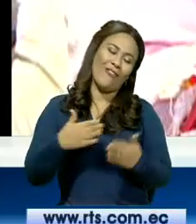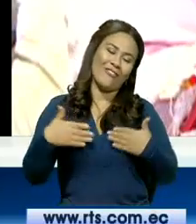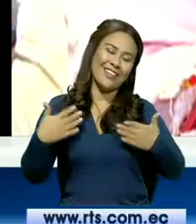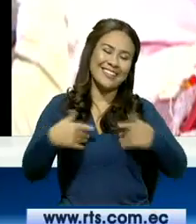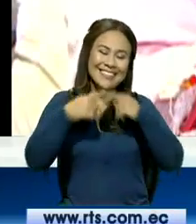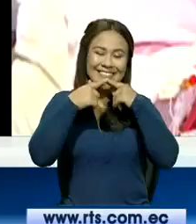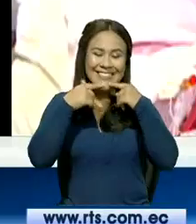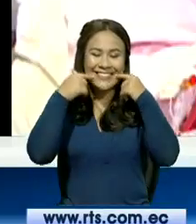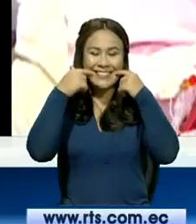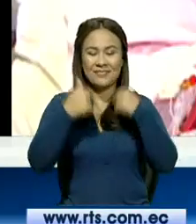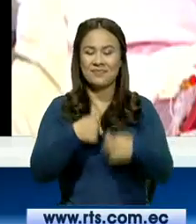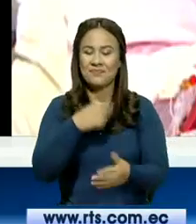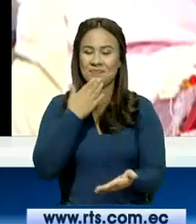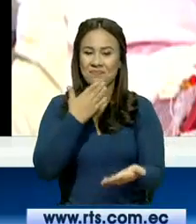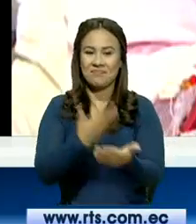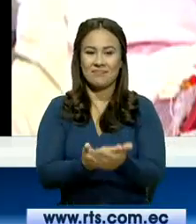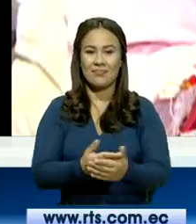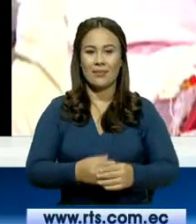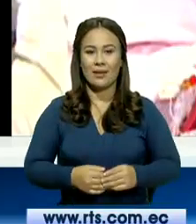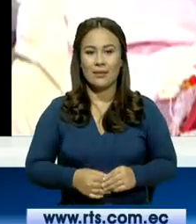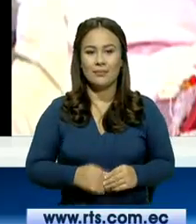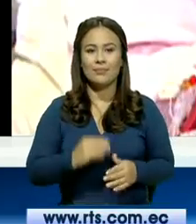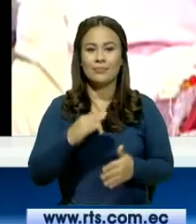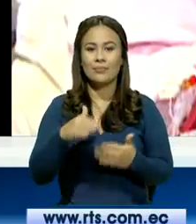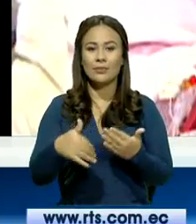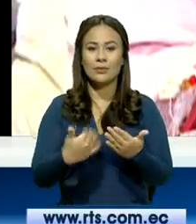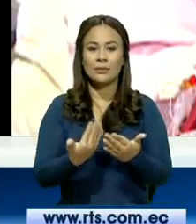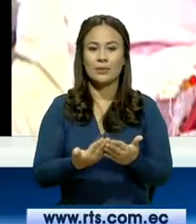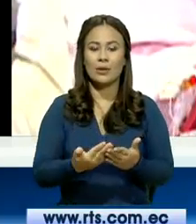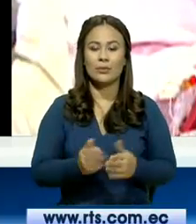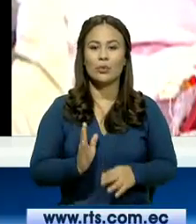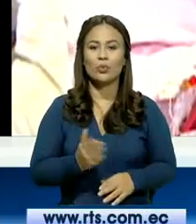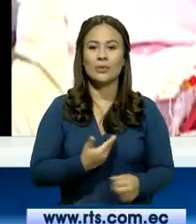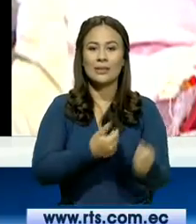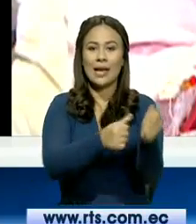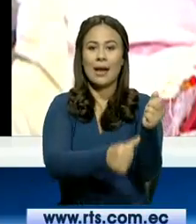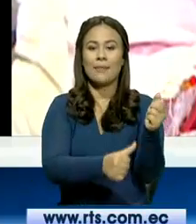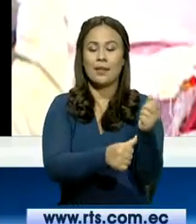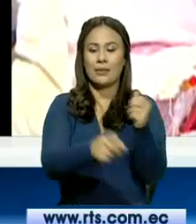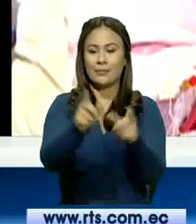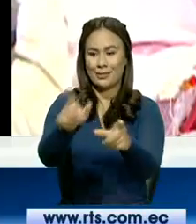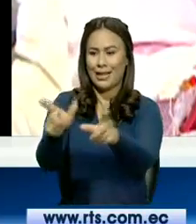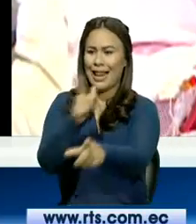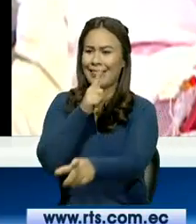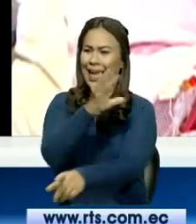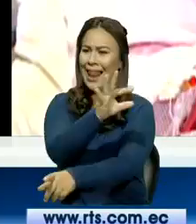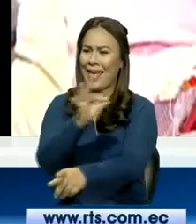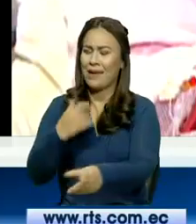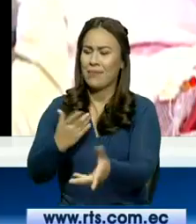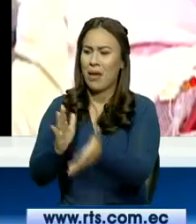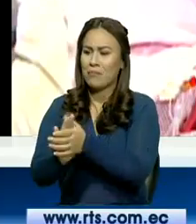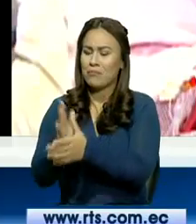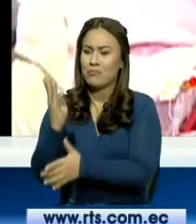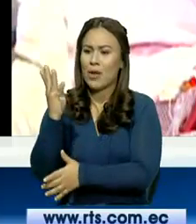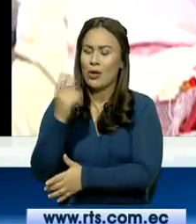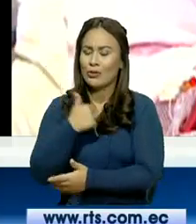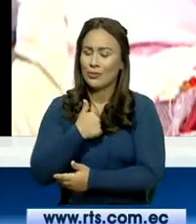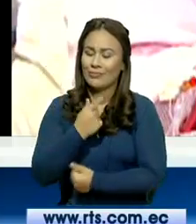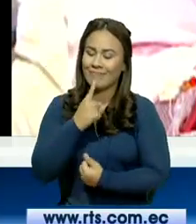contenta y agradecida con todos los nuestros hermanos latacungueños por este